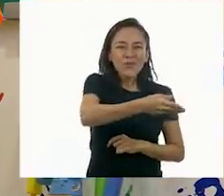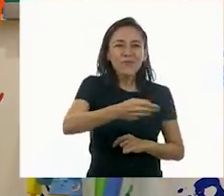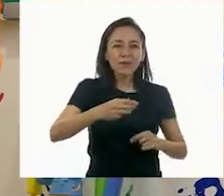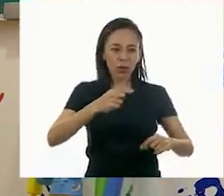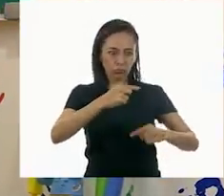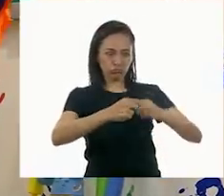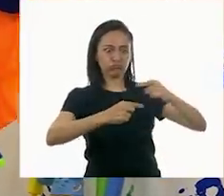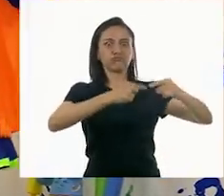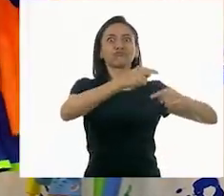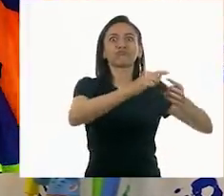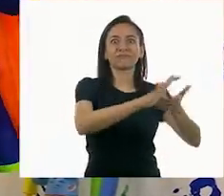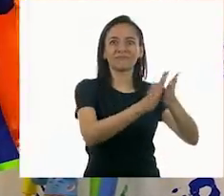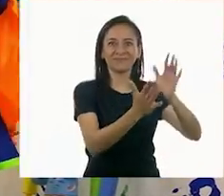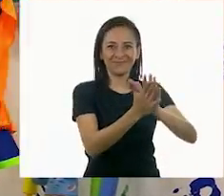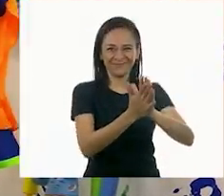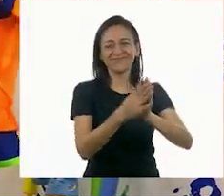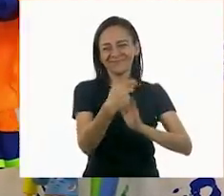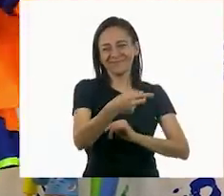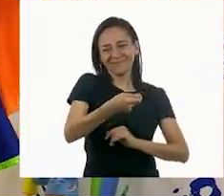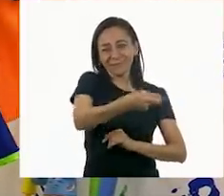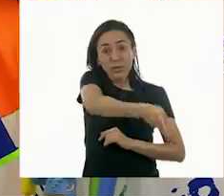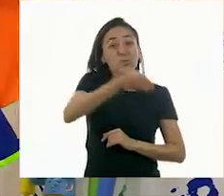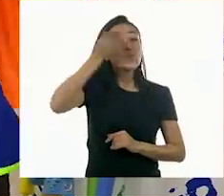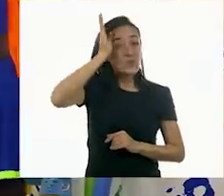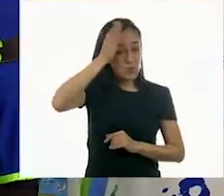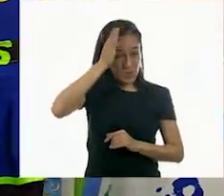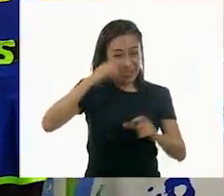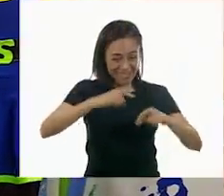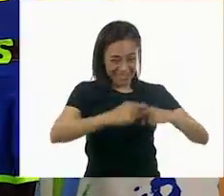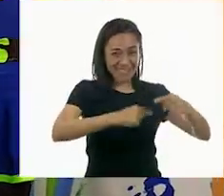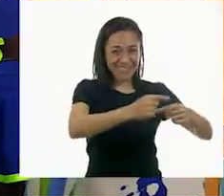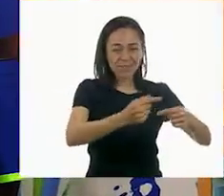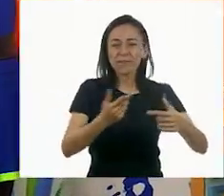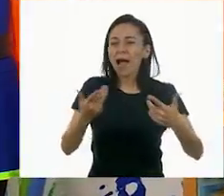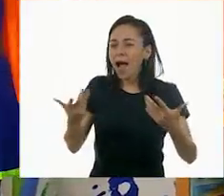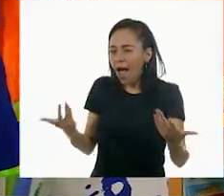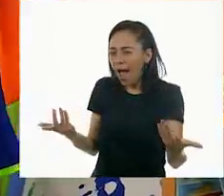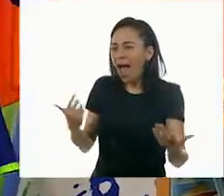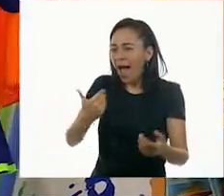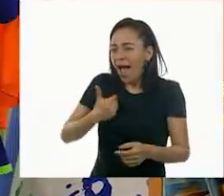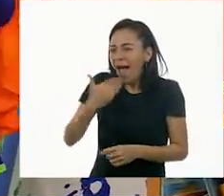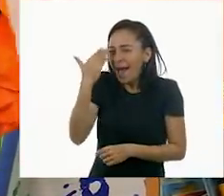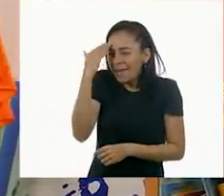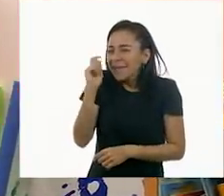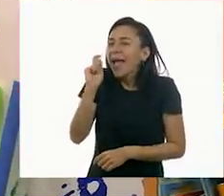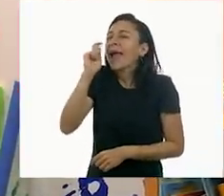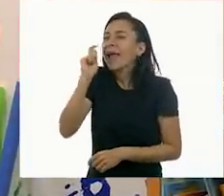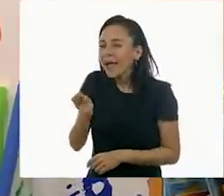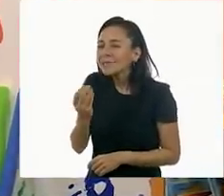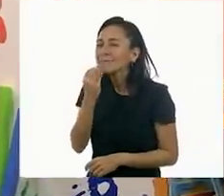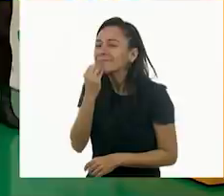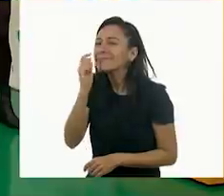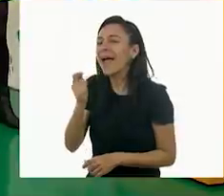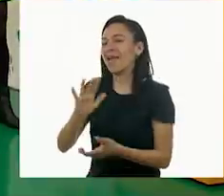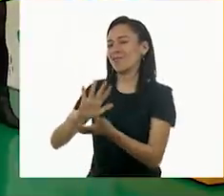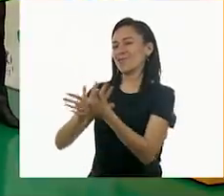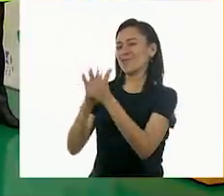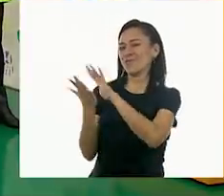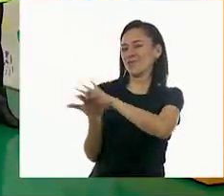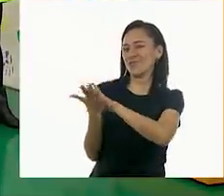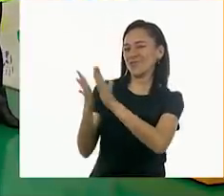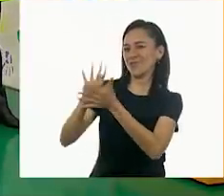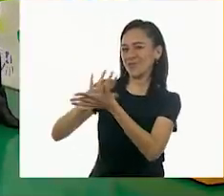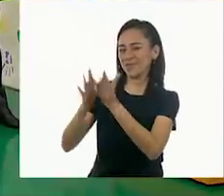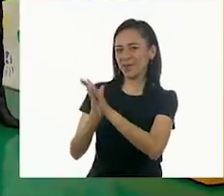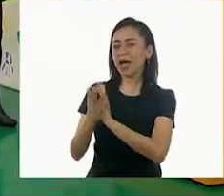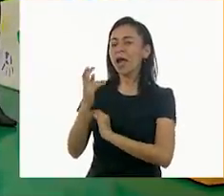delicioso! Claro que sí, es la tortilla. La tortilla. La tortilla está hecha con maíz o con